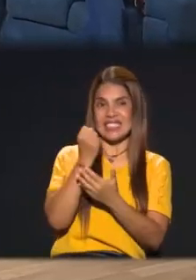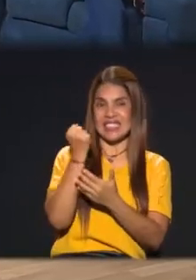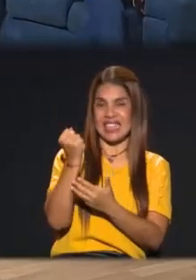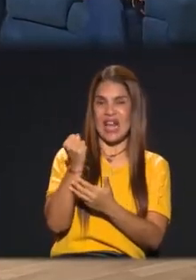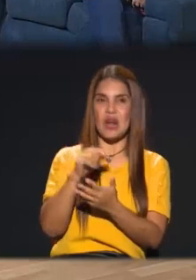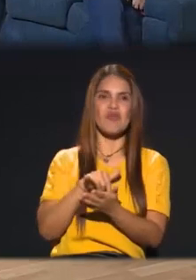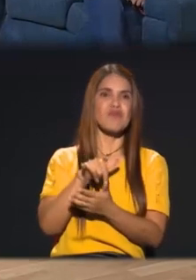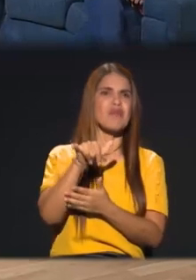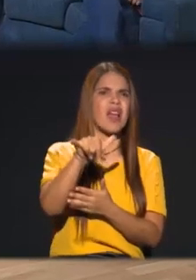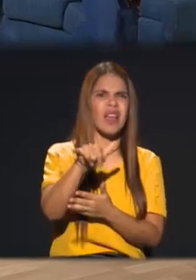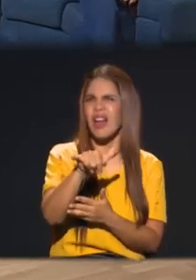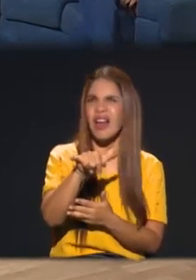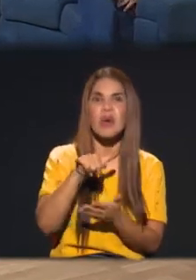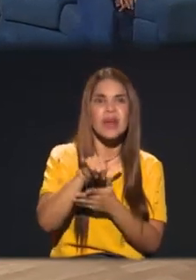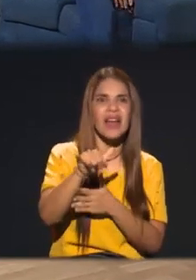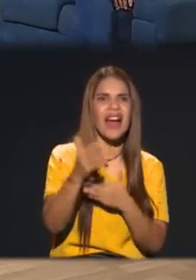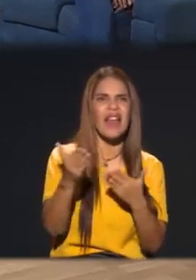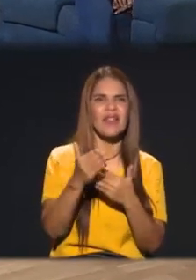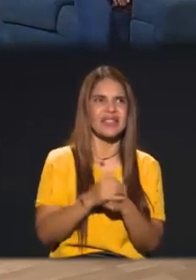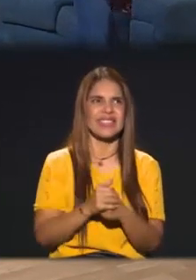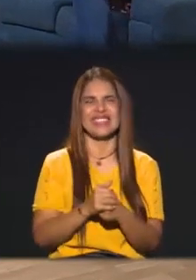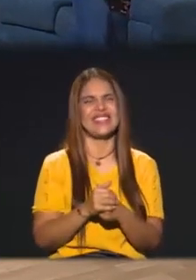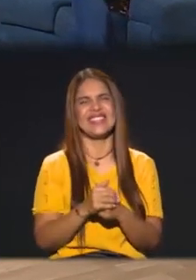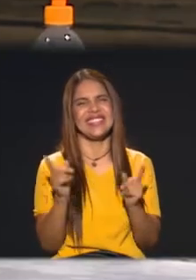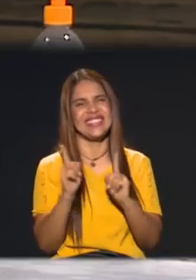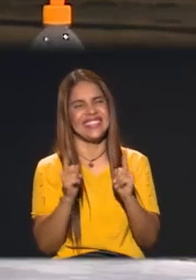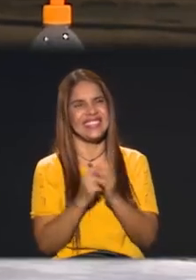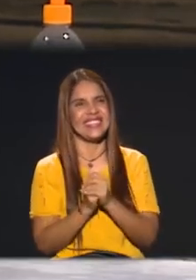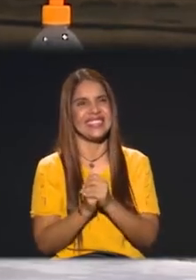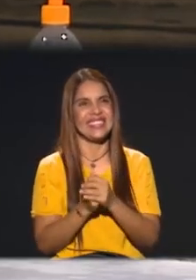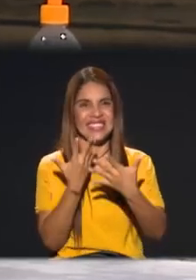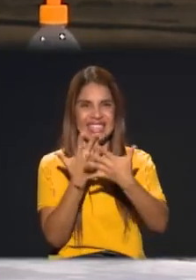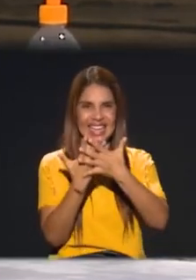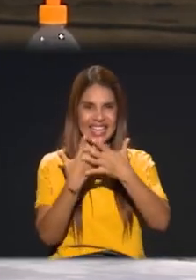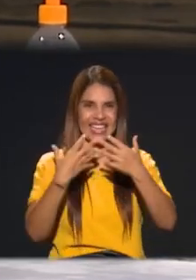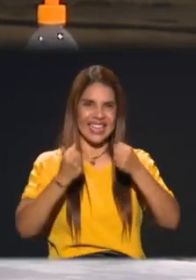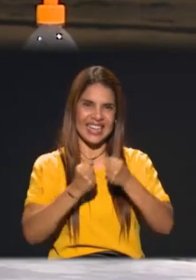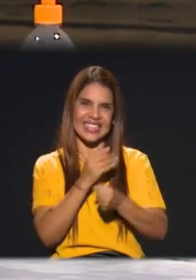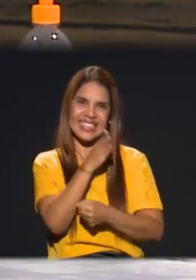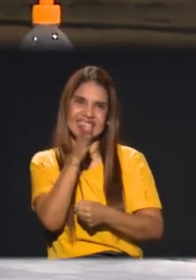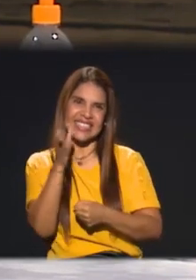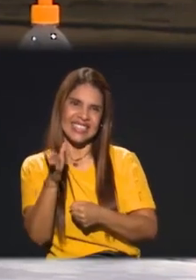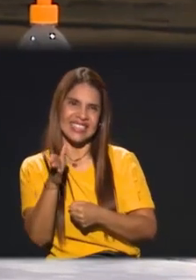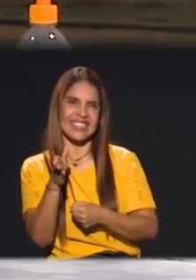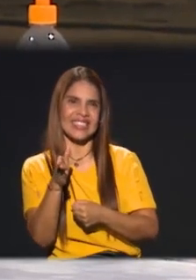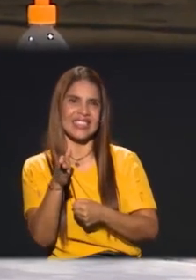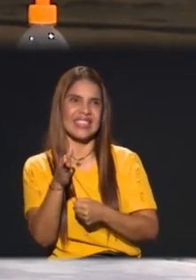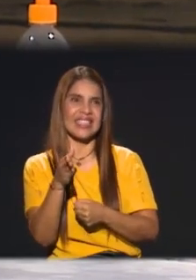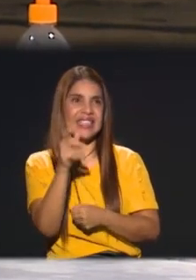sea. Eso mismo fue lo que le dije una vez en la cárcel. Lo bueno de ir a hacer funciones a la cárcel es que el público no se